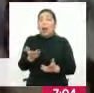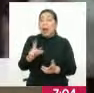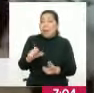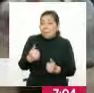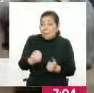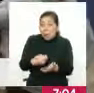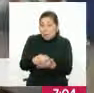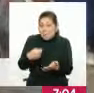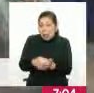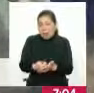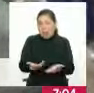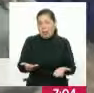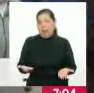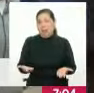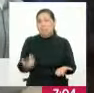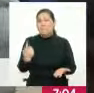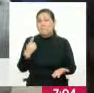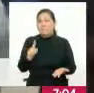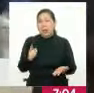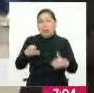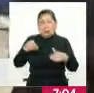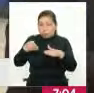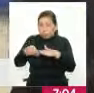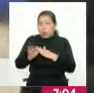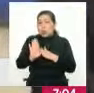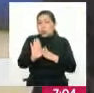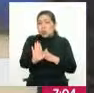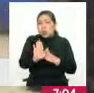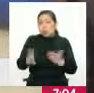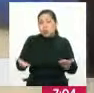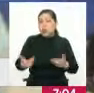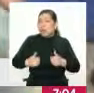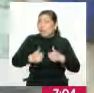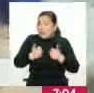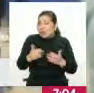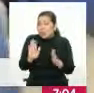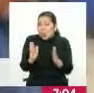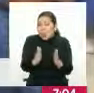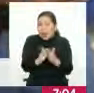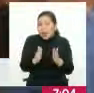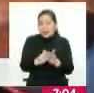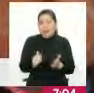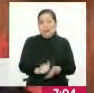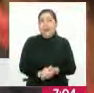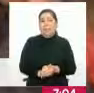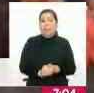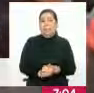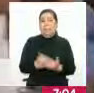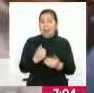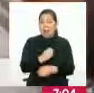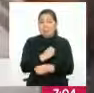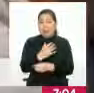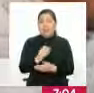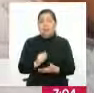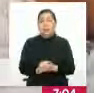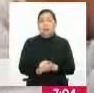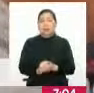que pagar para ingresar al lugar donde viven. A esta hora de la mañana ya es un